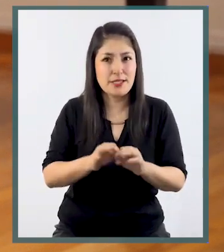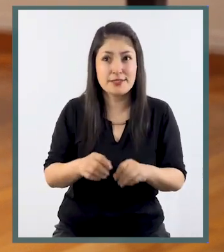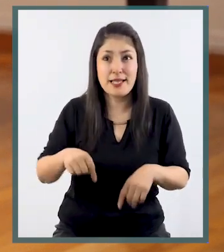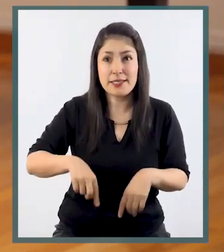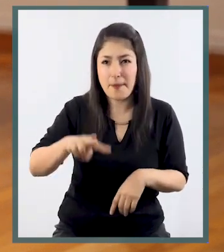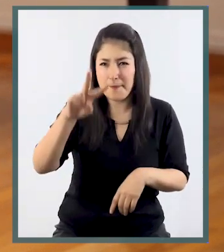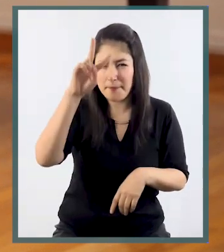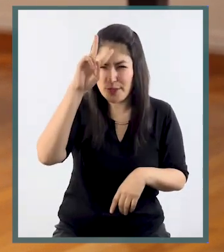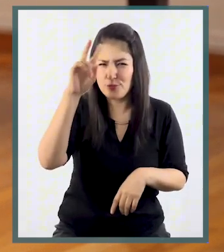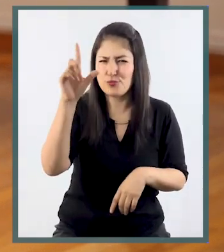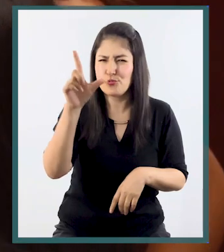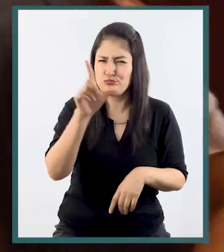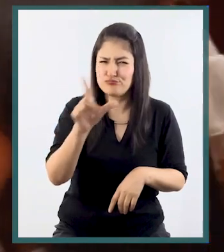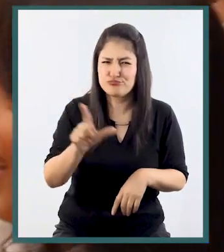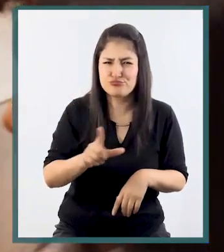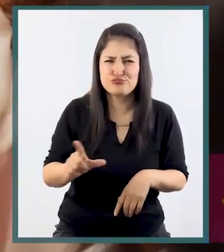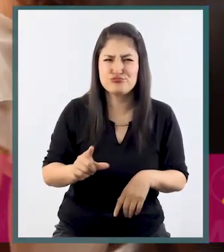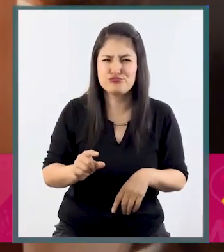dialogante, sostenible.